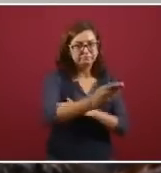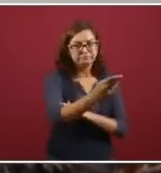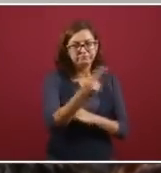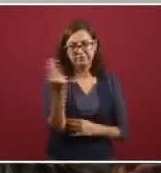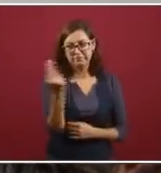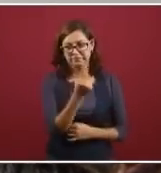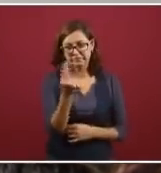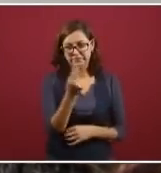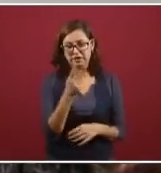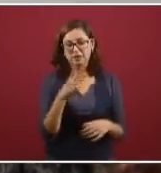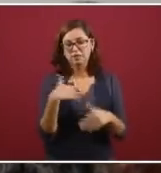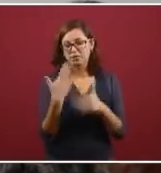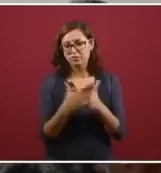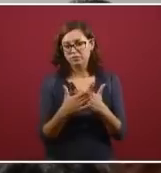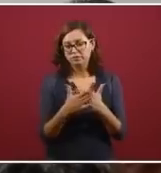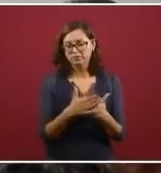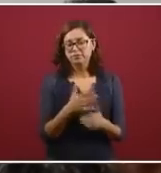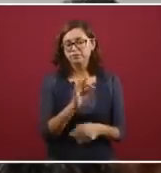día primero.